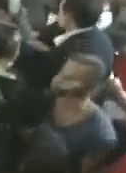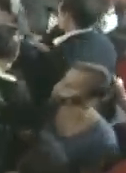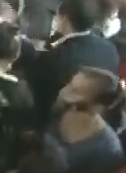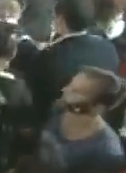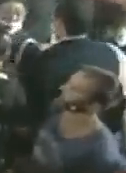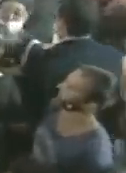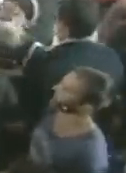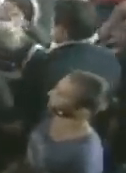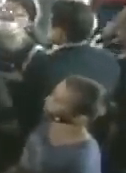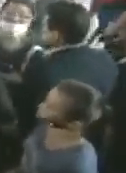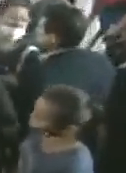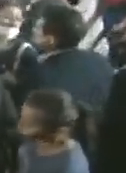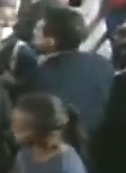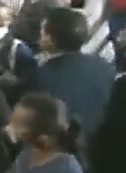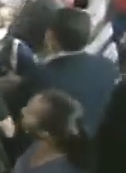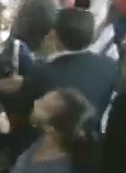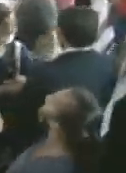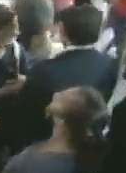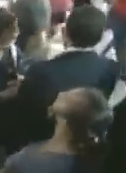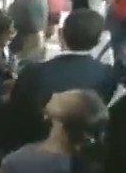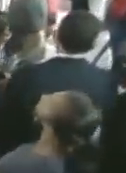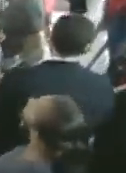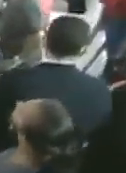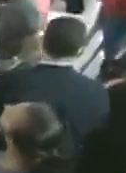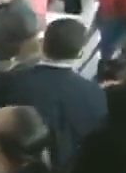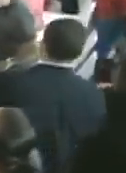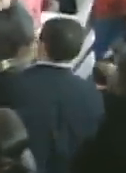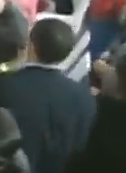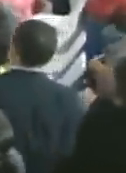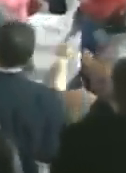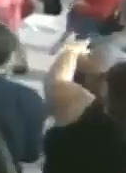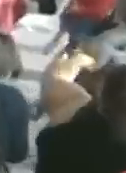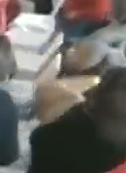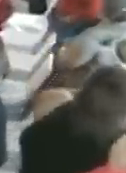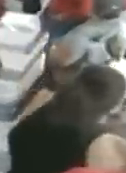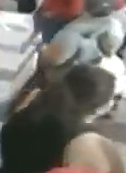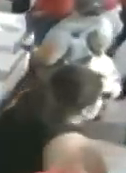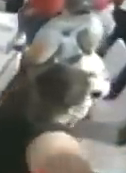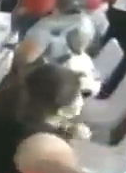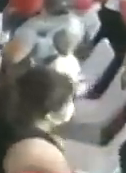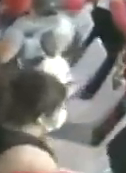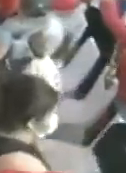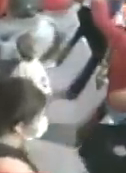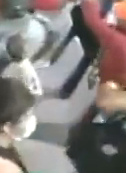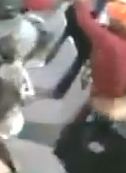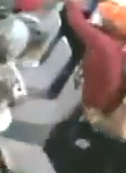través de los comités de tierra urbana una ley que ha estado allí